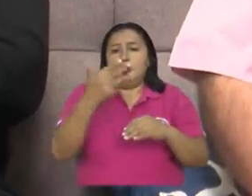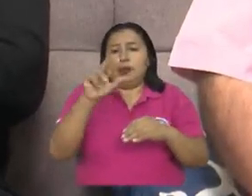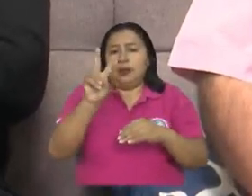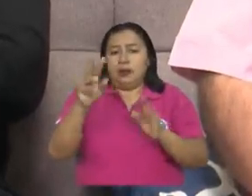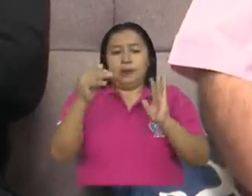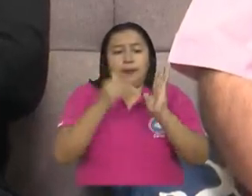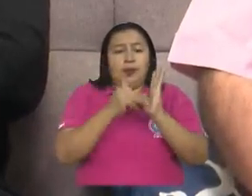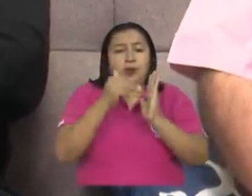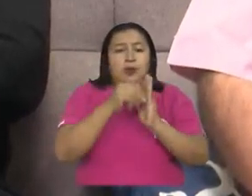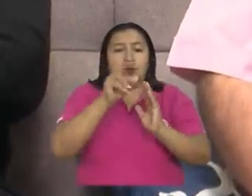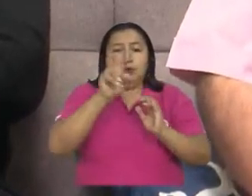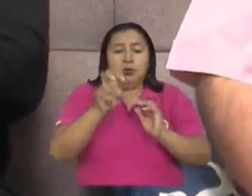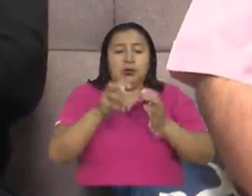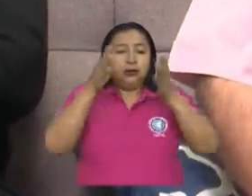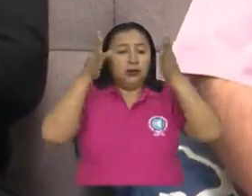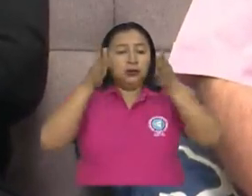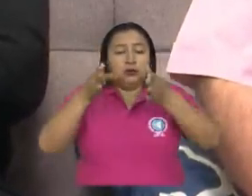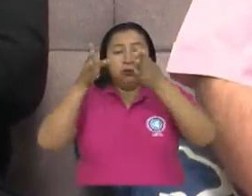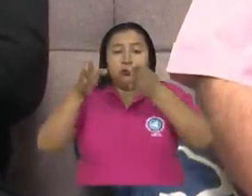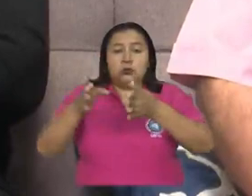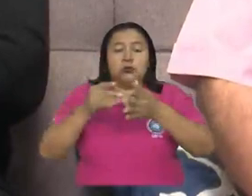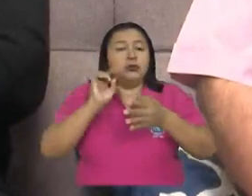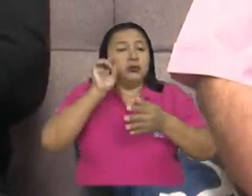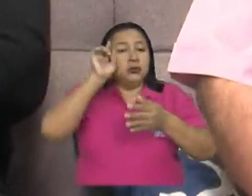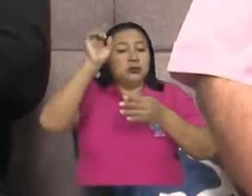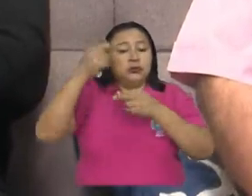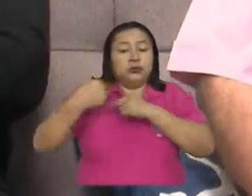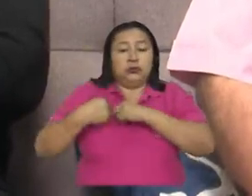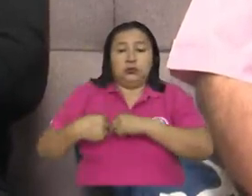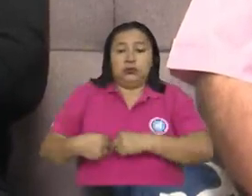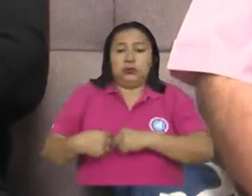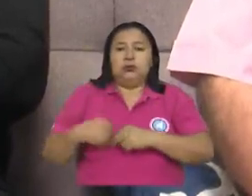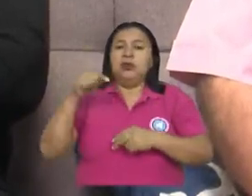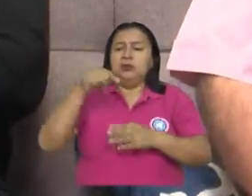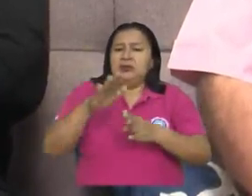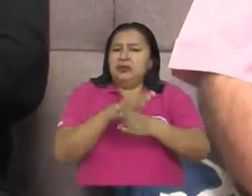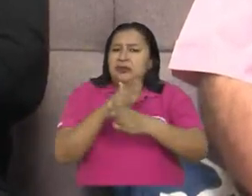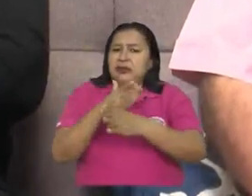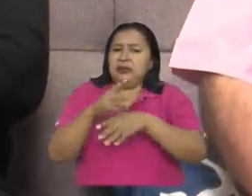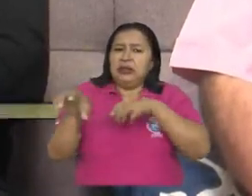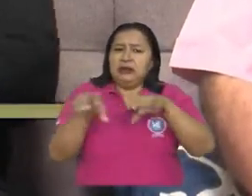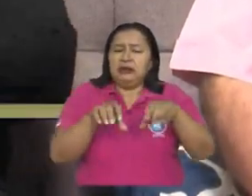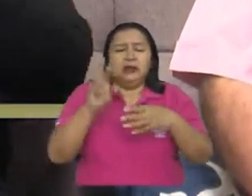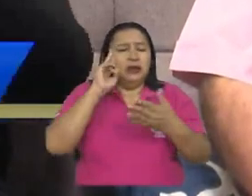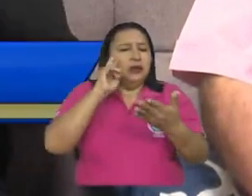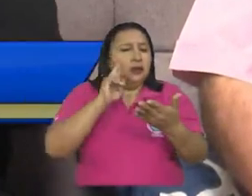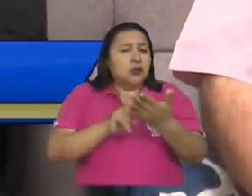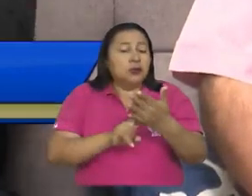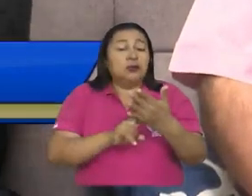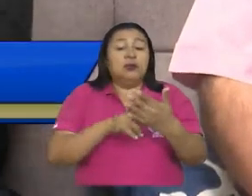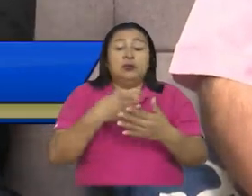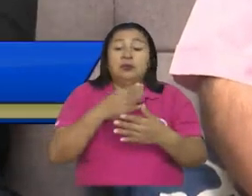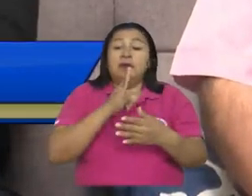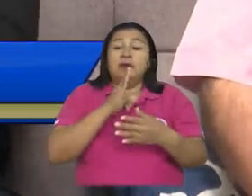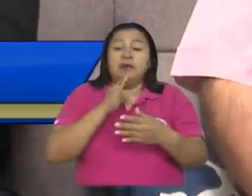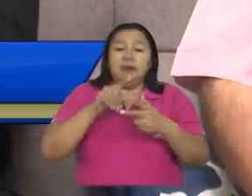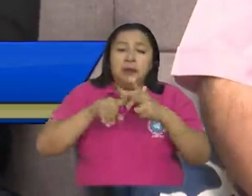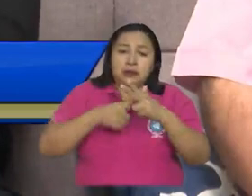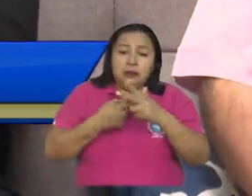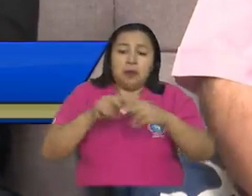córdoba en atención de la Dirección de Desarrollo Humano. Estas son diferentes actividades. Recordemos que cuando nosotros inauguramos un